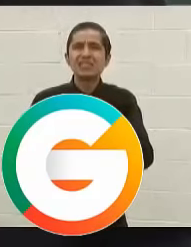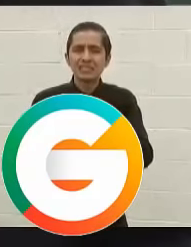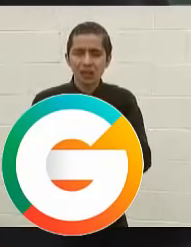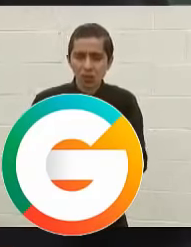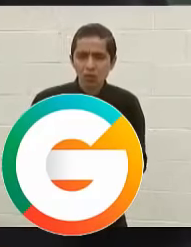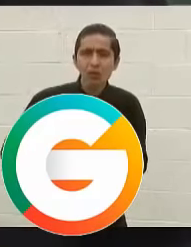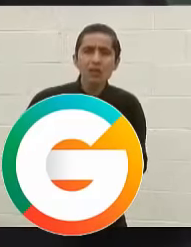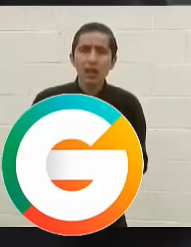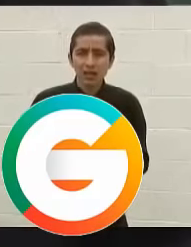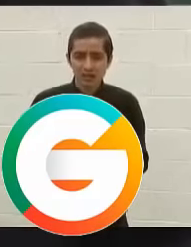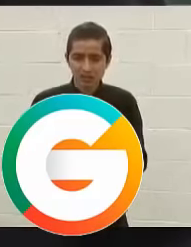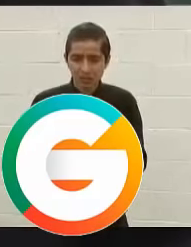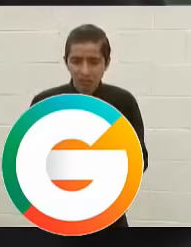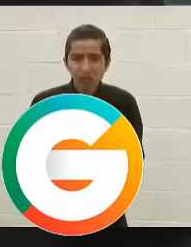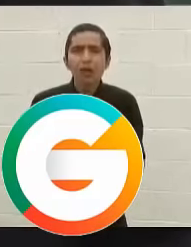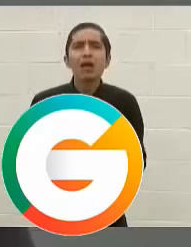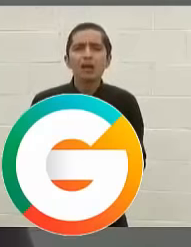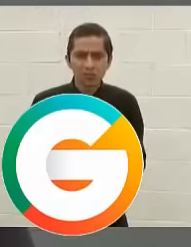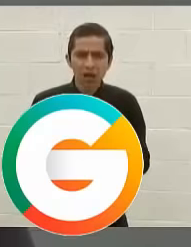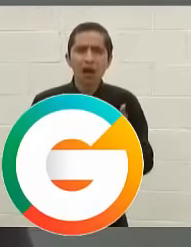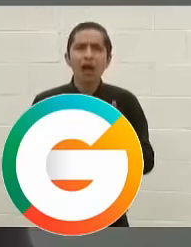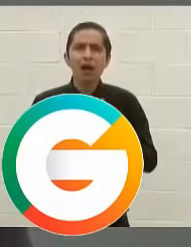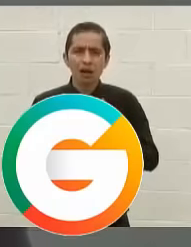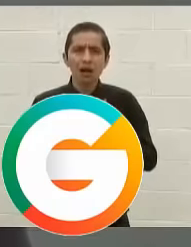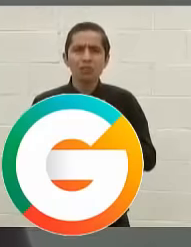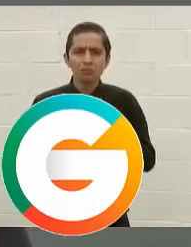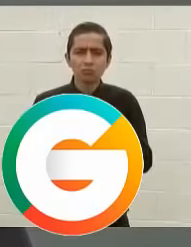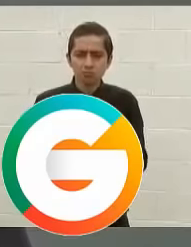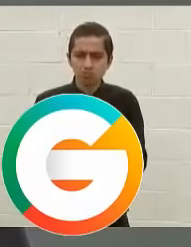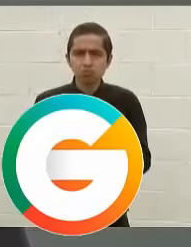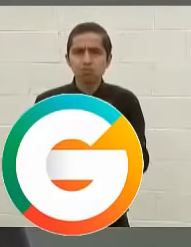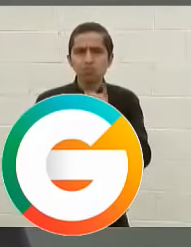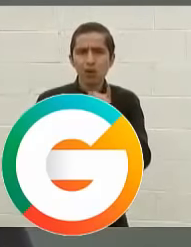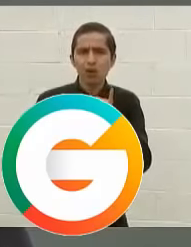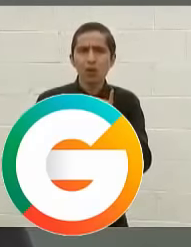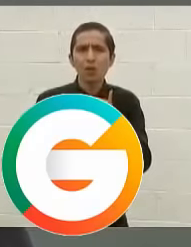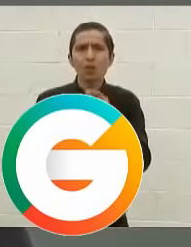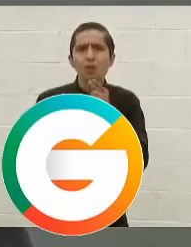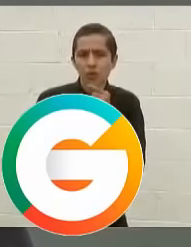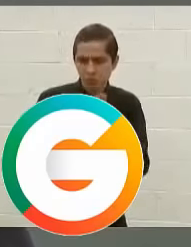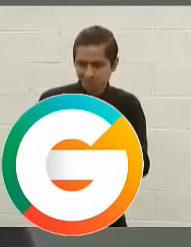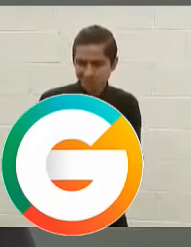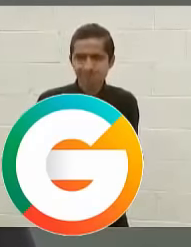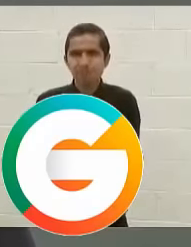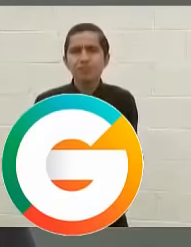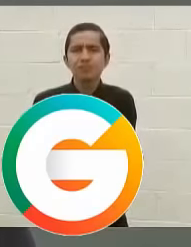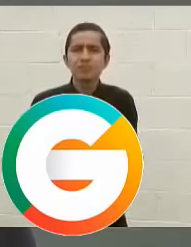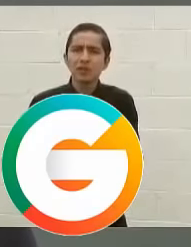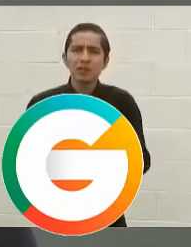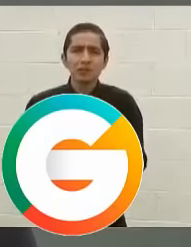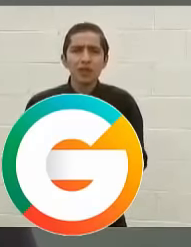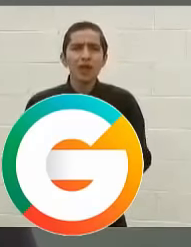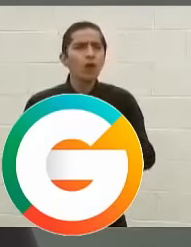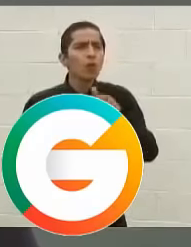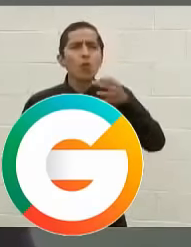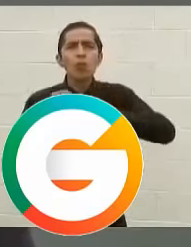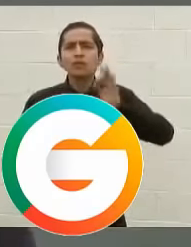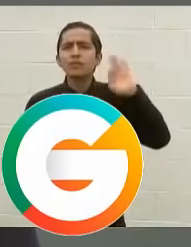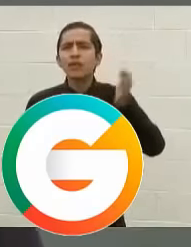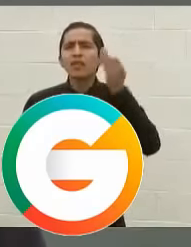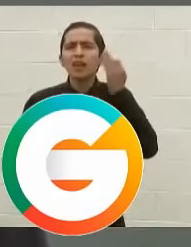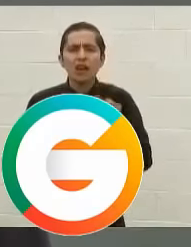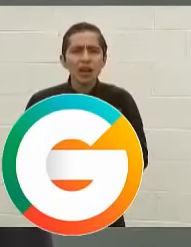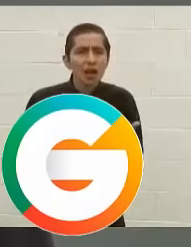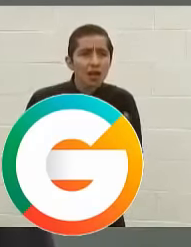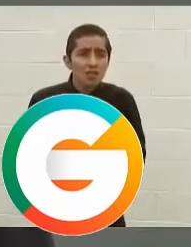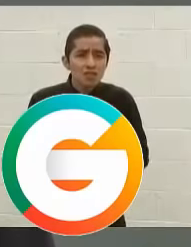seguridad pública, están debidamente custodiados. ¿Y sobre el juez federal Uriel Villegas hay